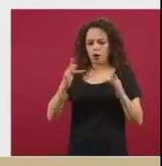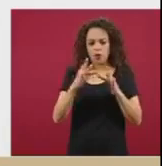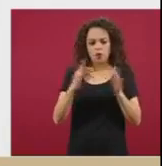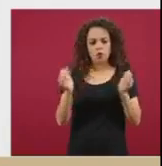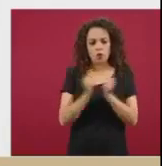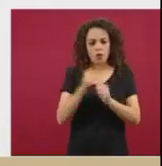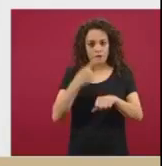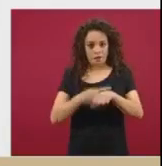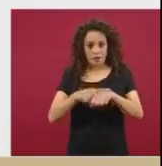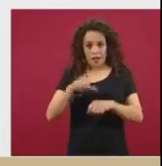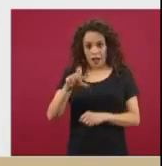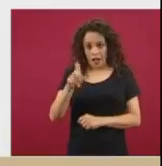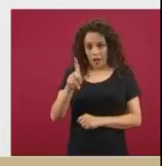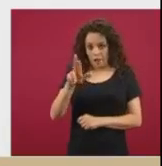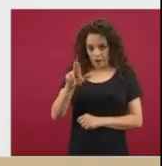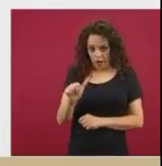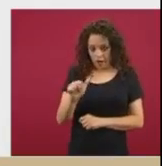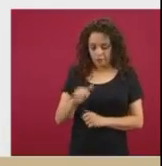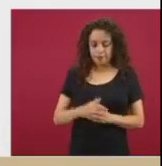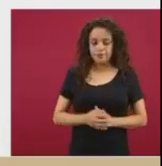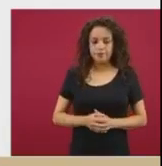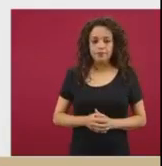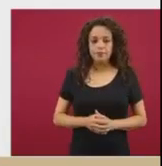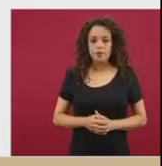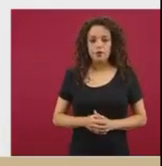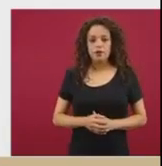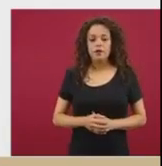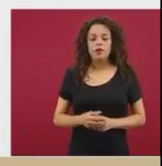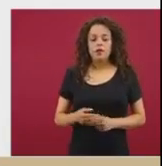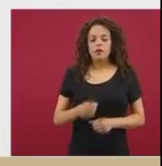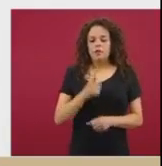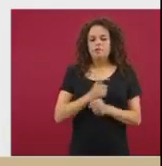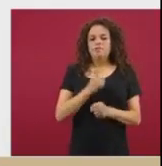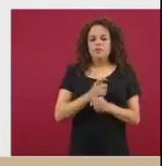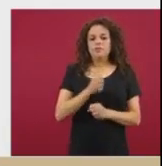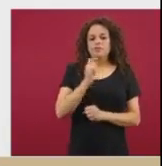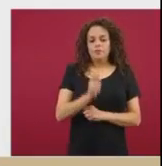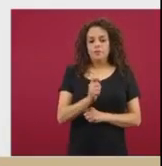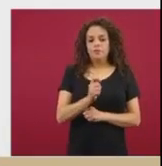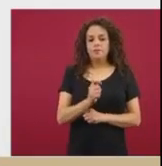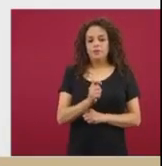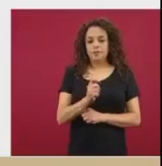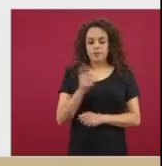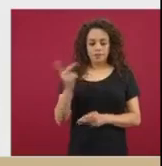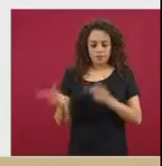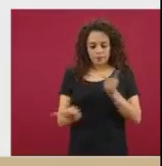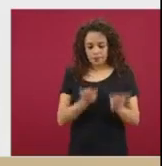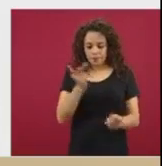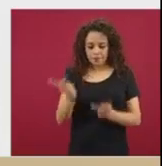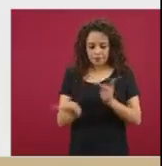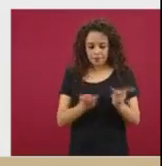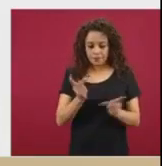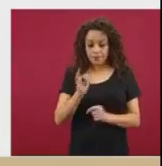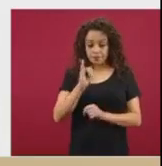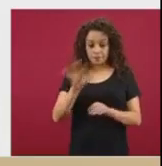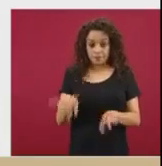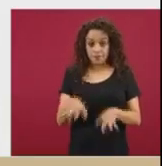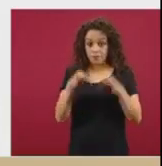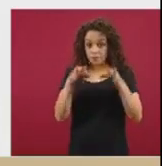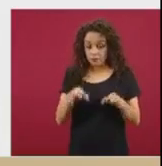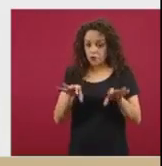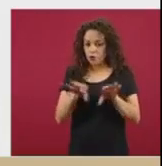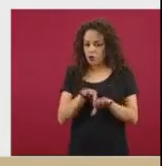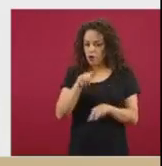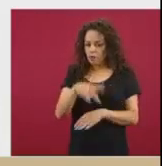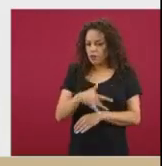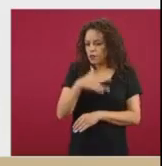que logren tomar, primero, diagnosticar mediante las preguntas y verificar los signos y los síntomas.